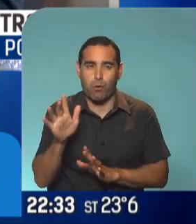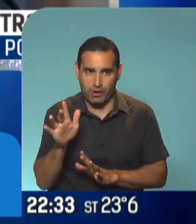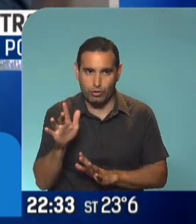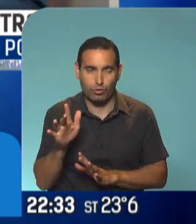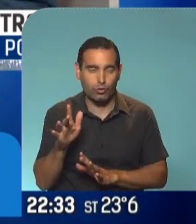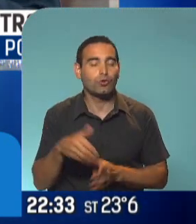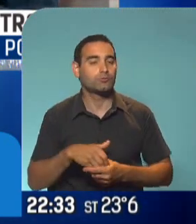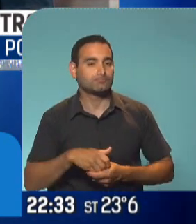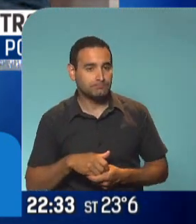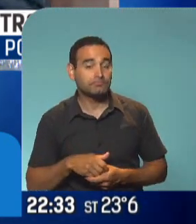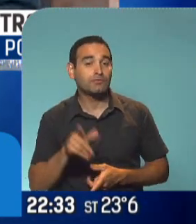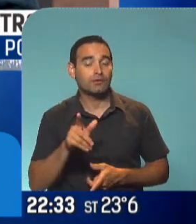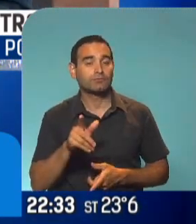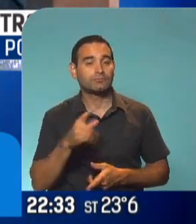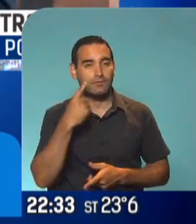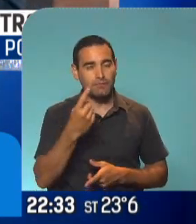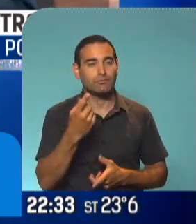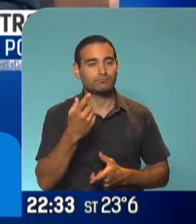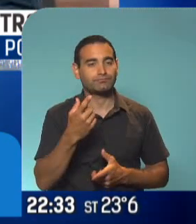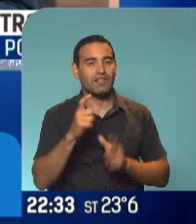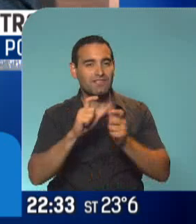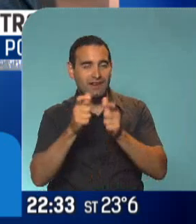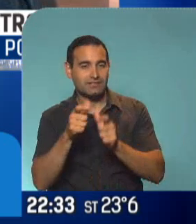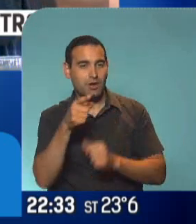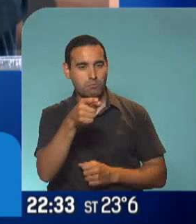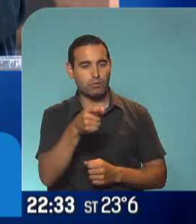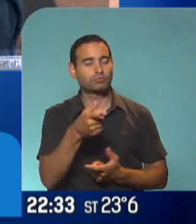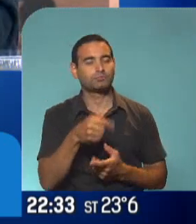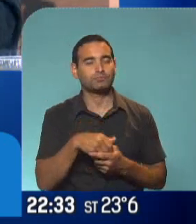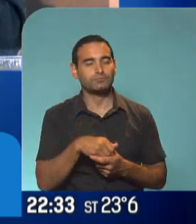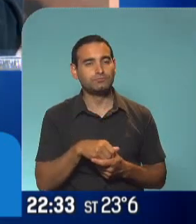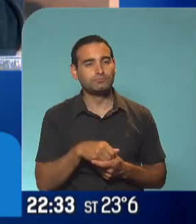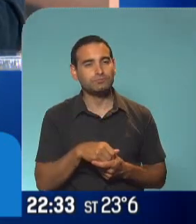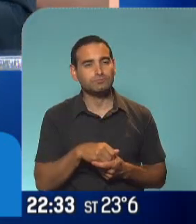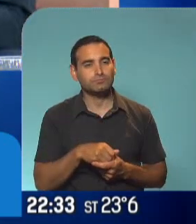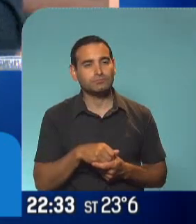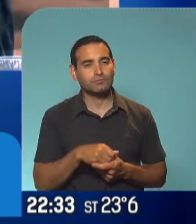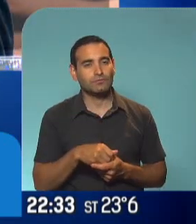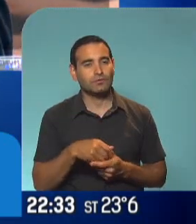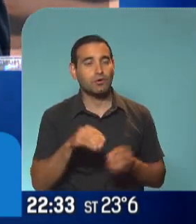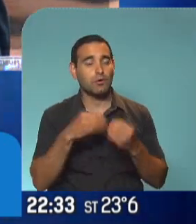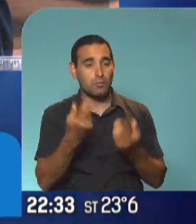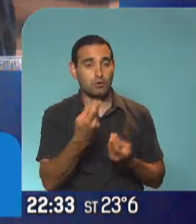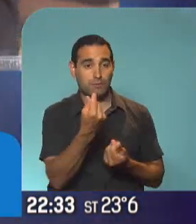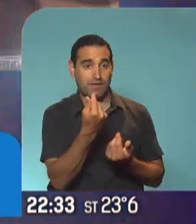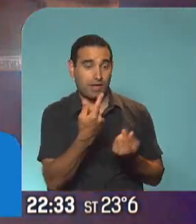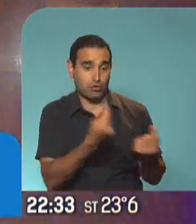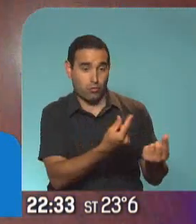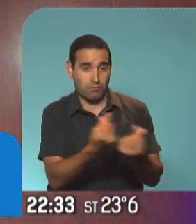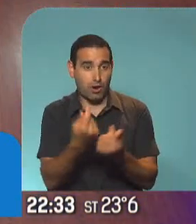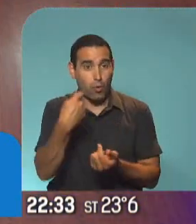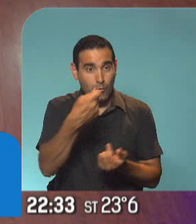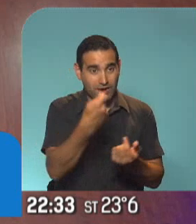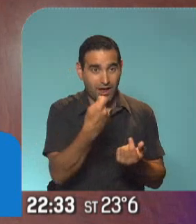en el cual la distancia entre tu poder de compra, no digamos entre el monto total del ingreso, pero entre tu poder de compra como jubilado y